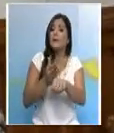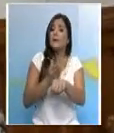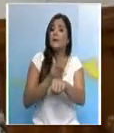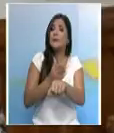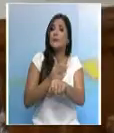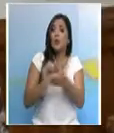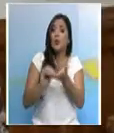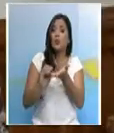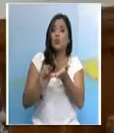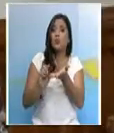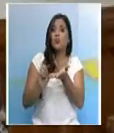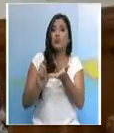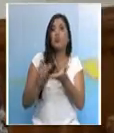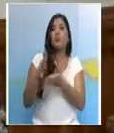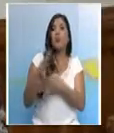del